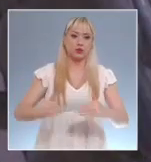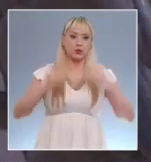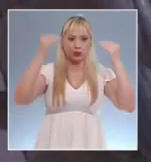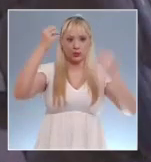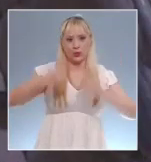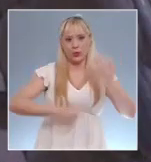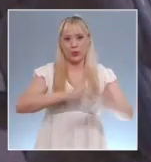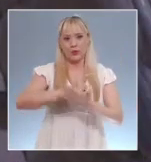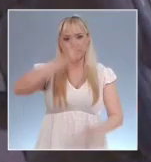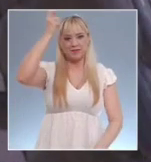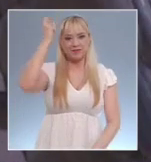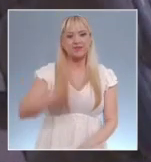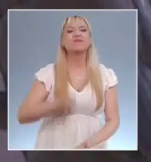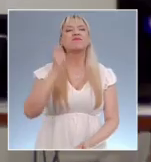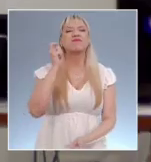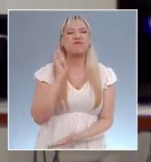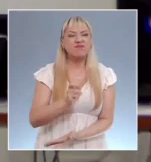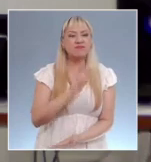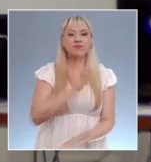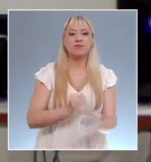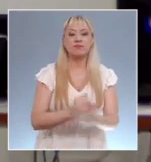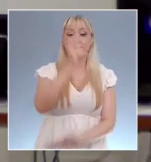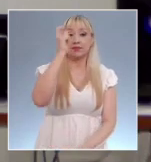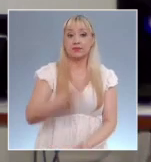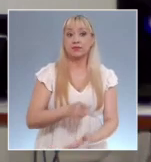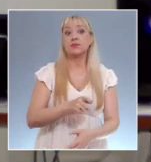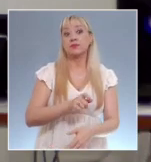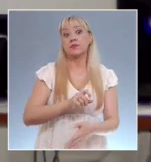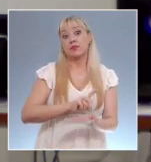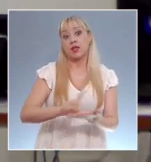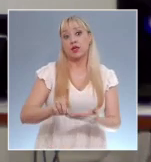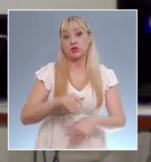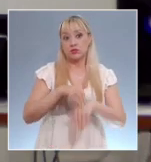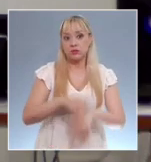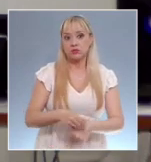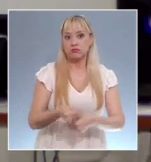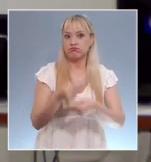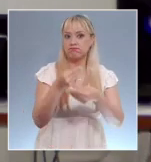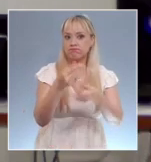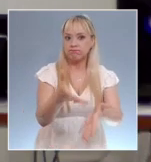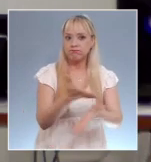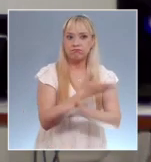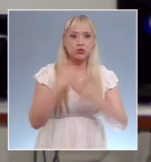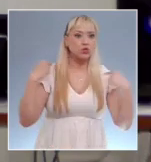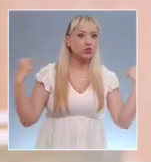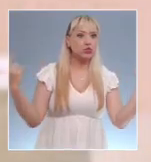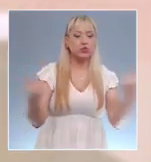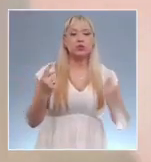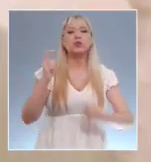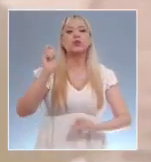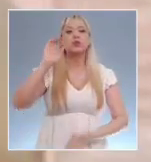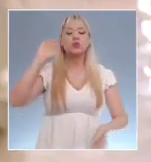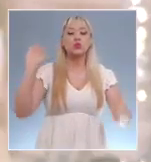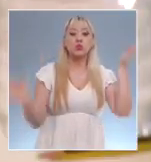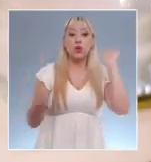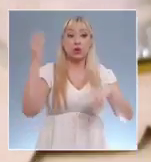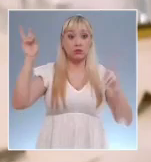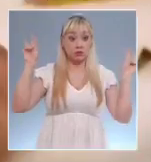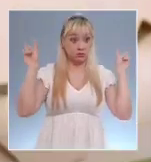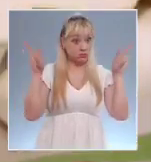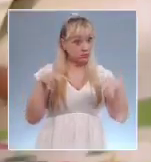políticas públicas transversales, punta de lanza a nivel mundial entre instituciones del sector público y